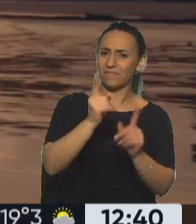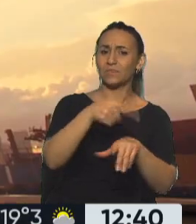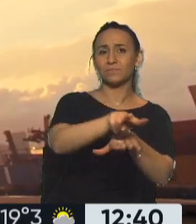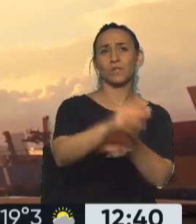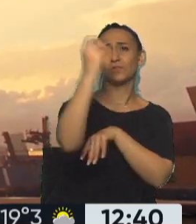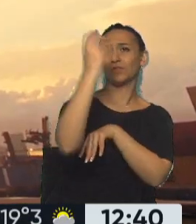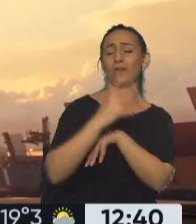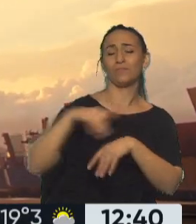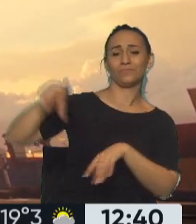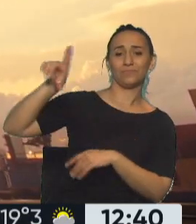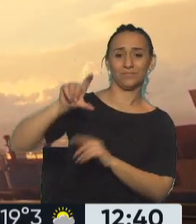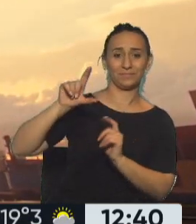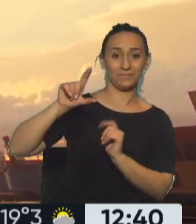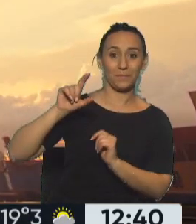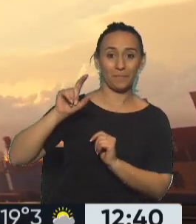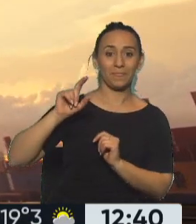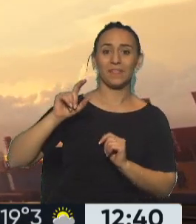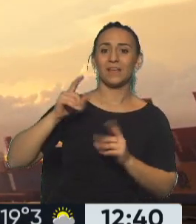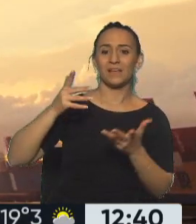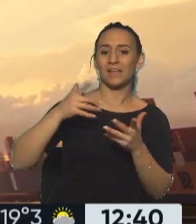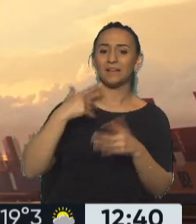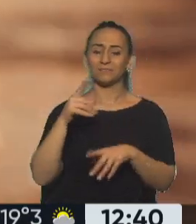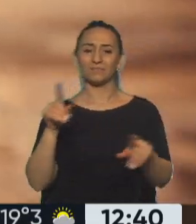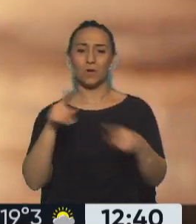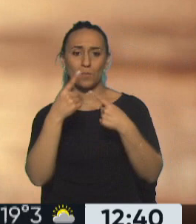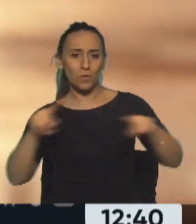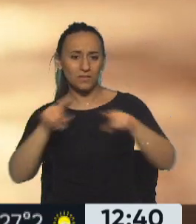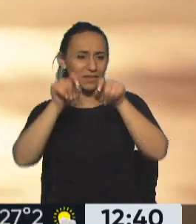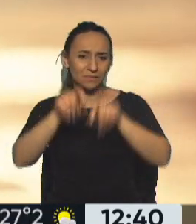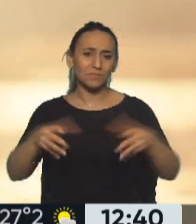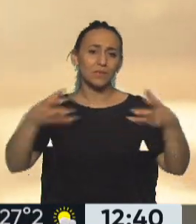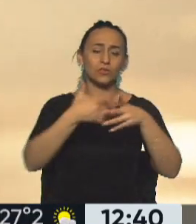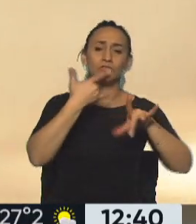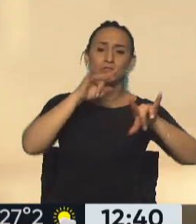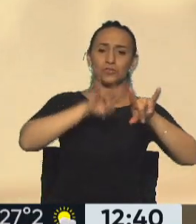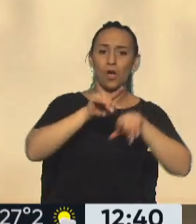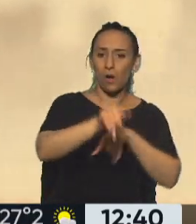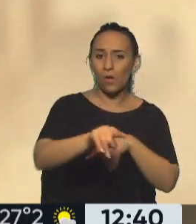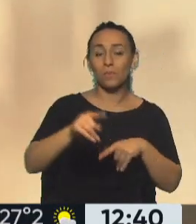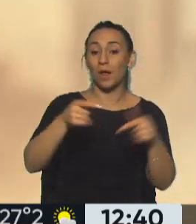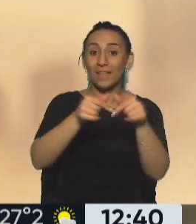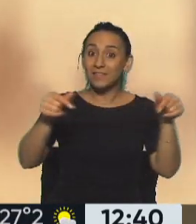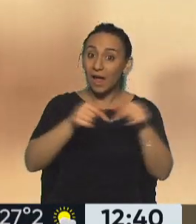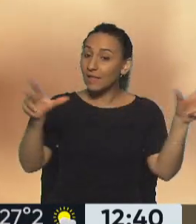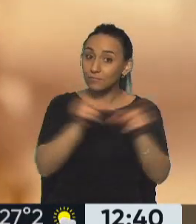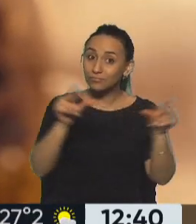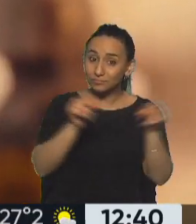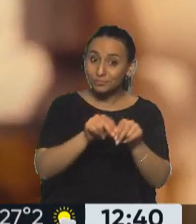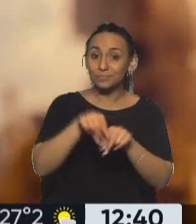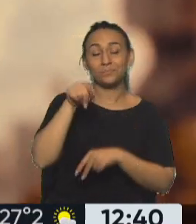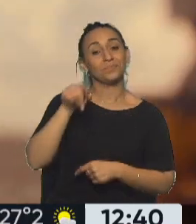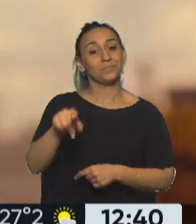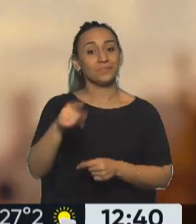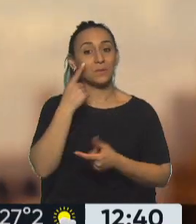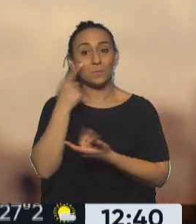sus presentaciones de Ricky Martin sinfónico con entradas absolutamente agotadas. Ahí están haciendo, compartiendo esta